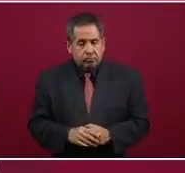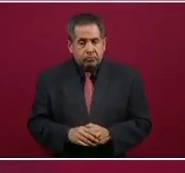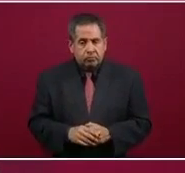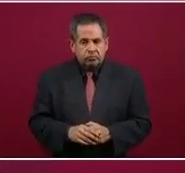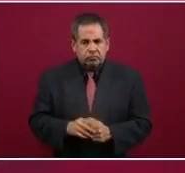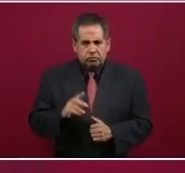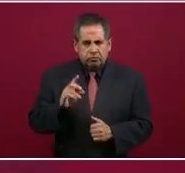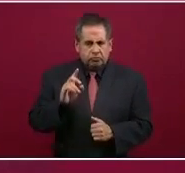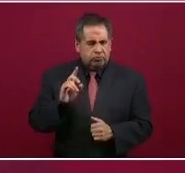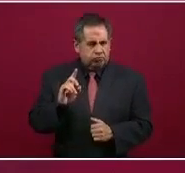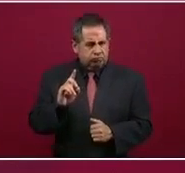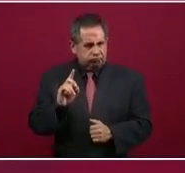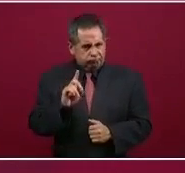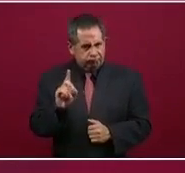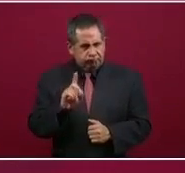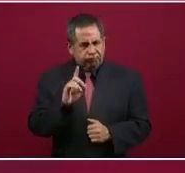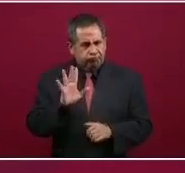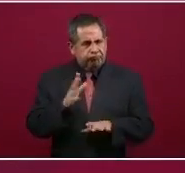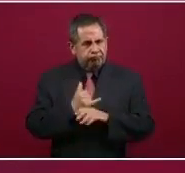la situación